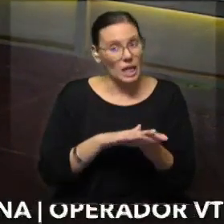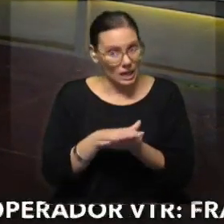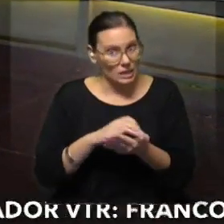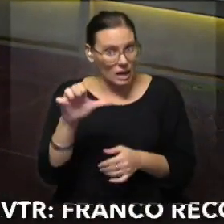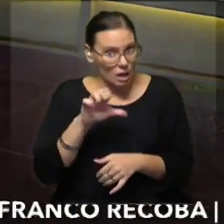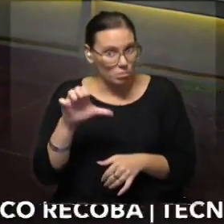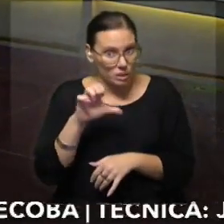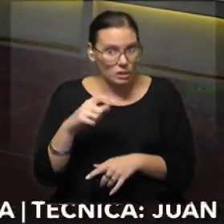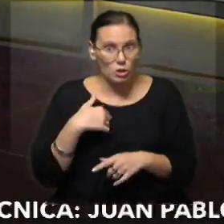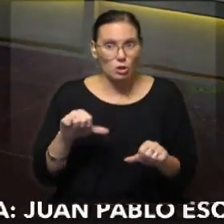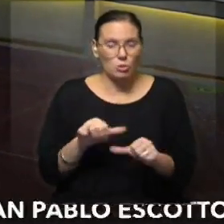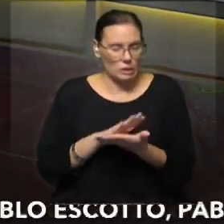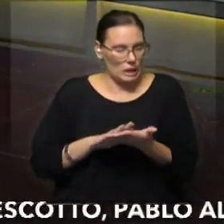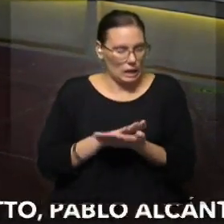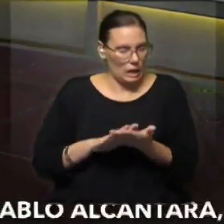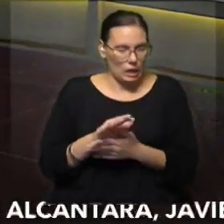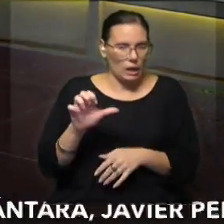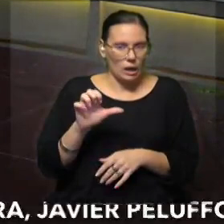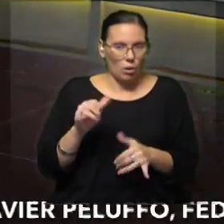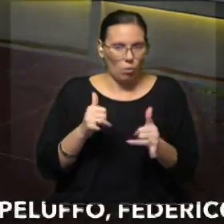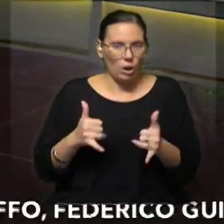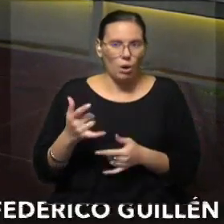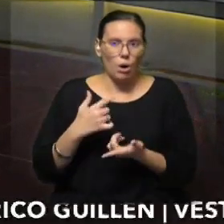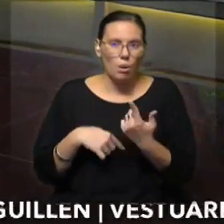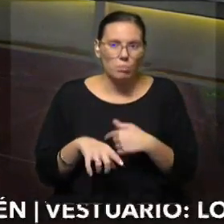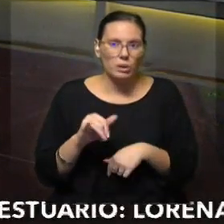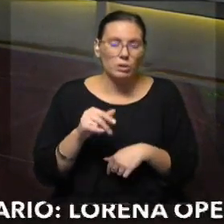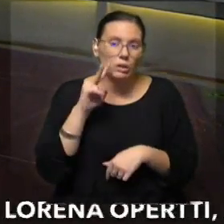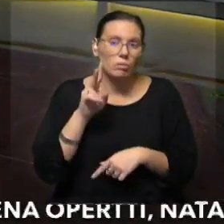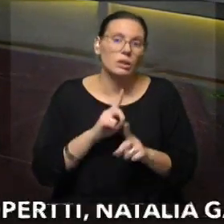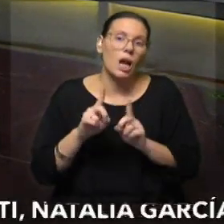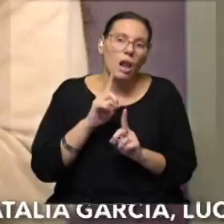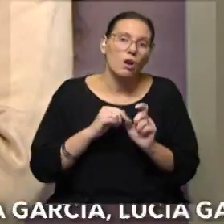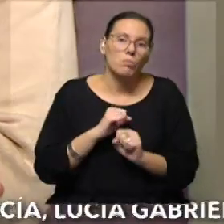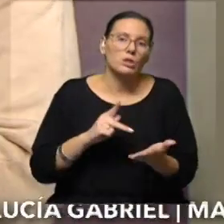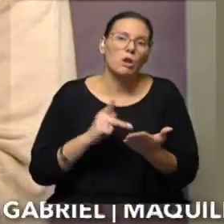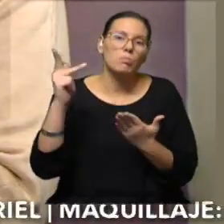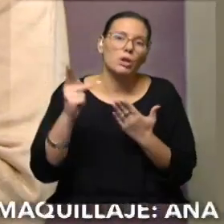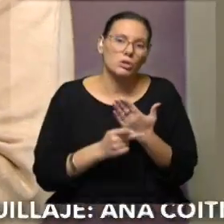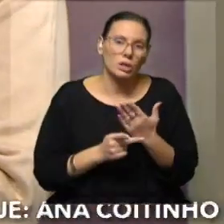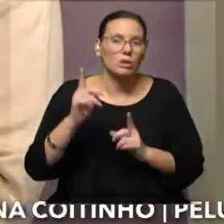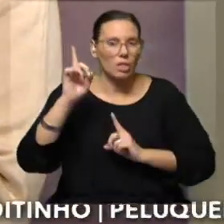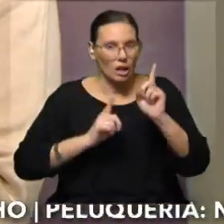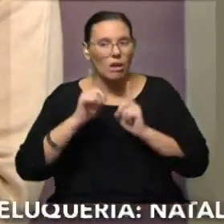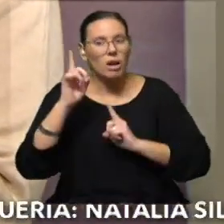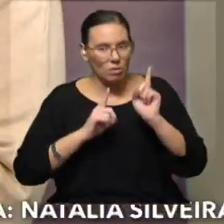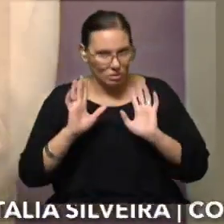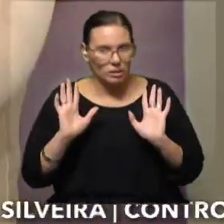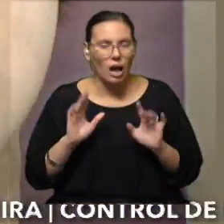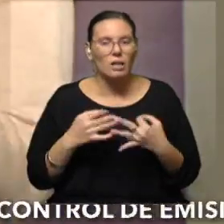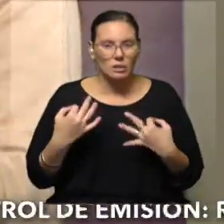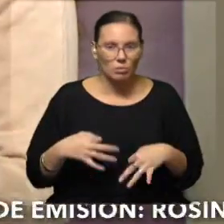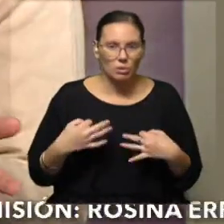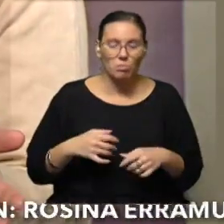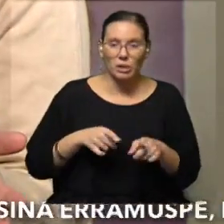sea, yo no hice ningún juego, pero tipo, si viste algo es más capaz que un proyecto de la facultad. Está perfecto, que, excelente. Porque